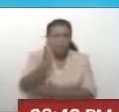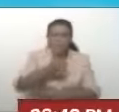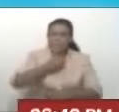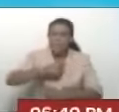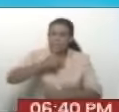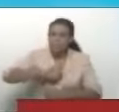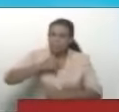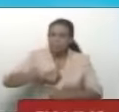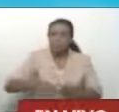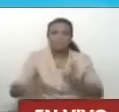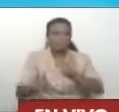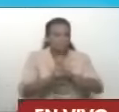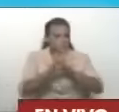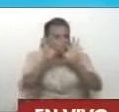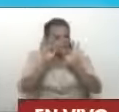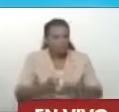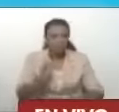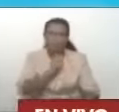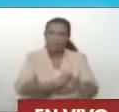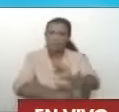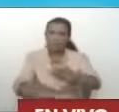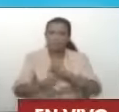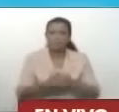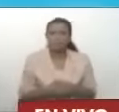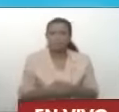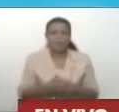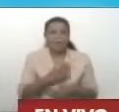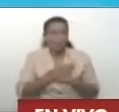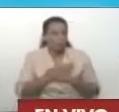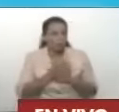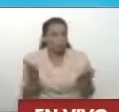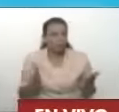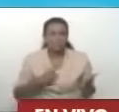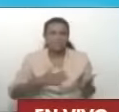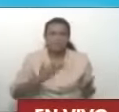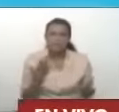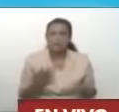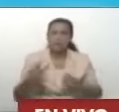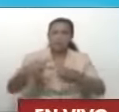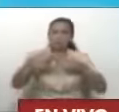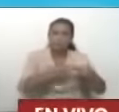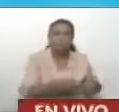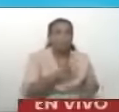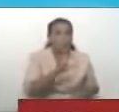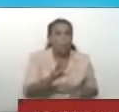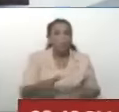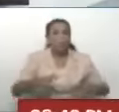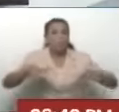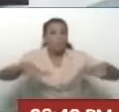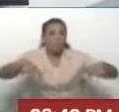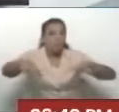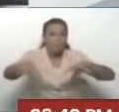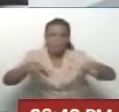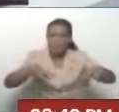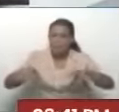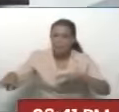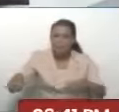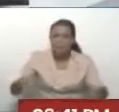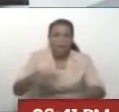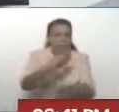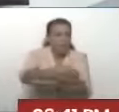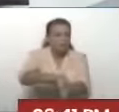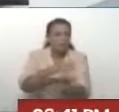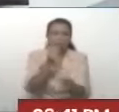resistencia, la lealtad del pueblo en ofensiva sobre quienes siempre han pretendido dominarnos. Así que trabuco de la juventud para la calle